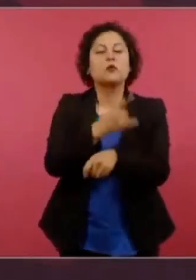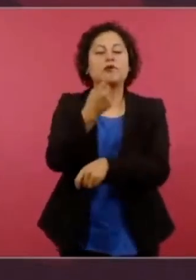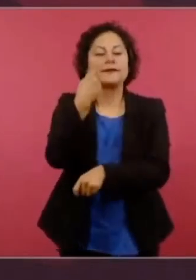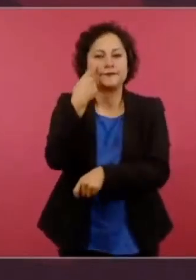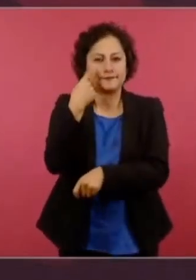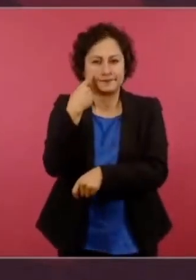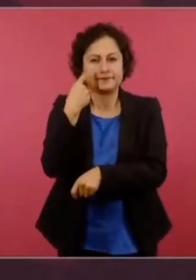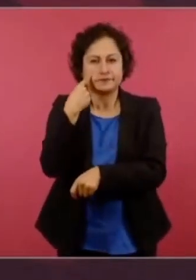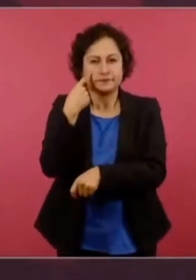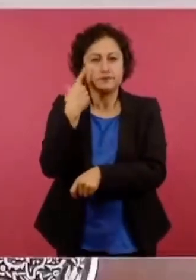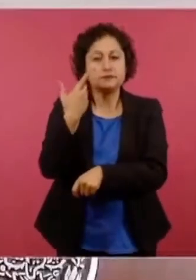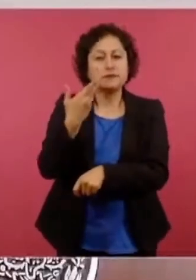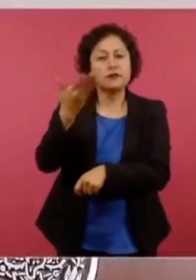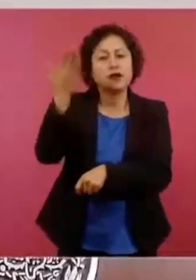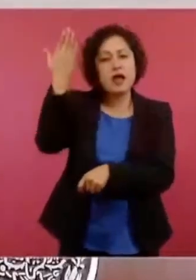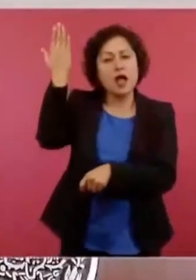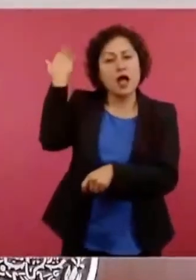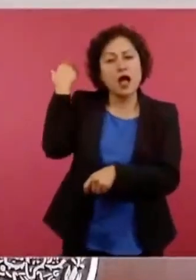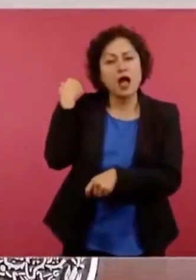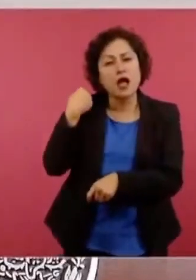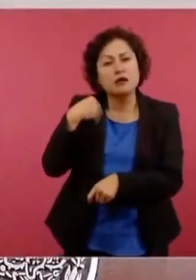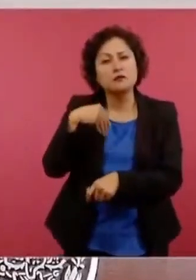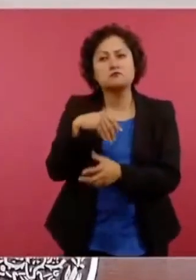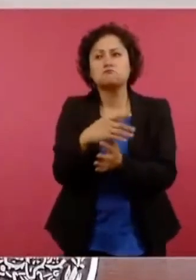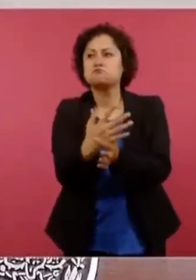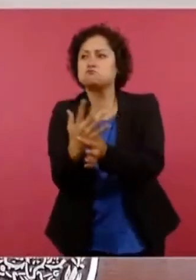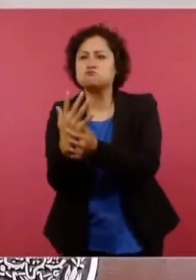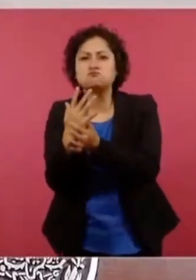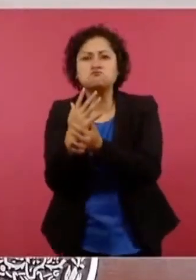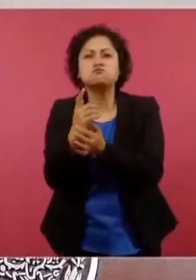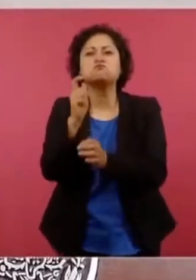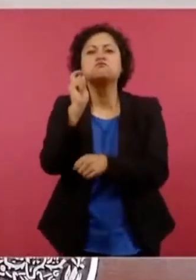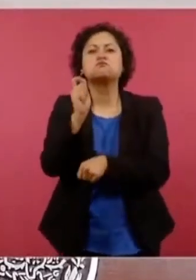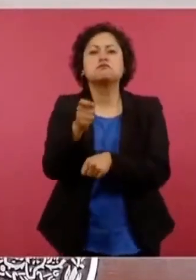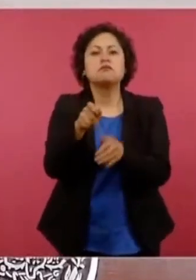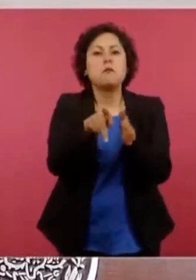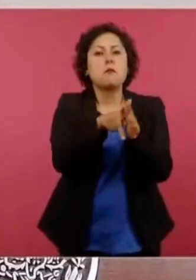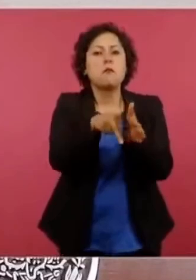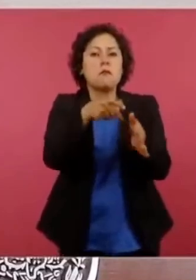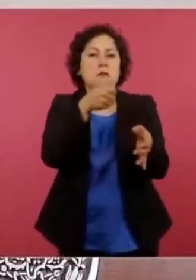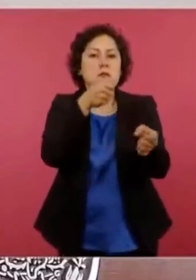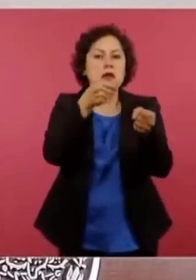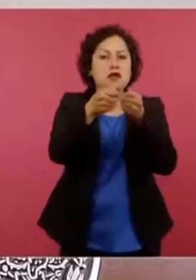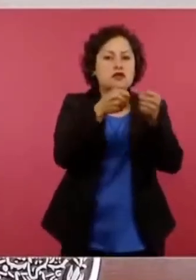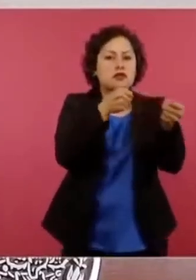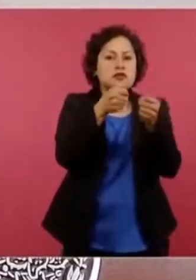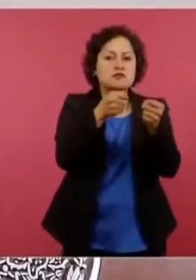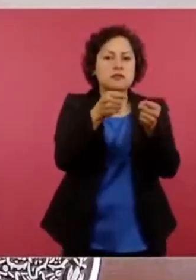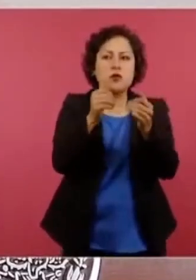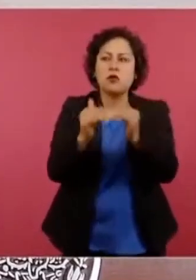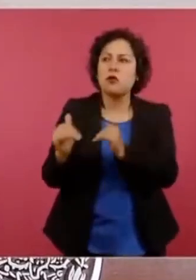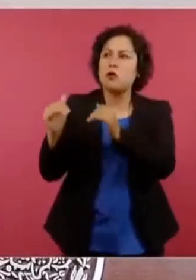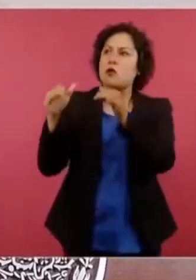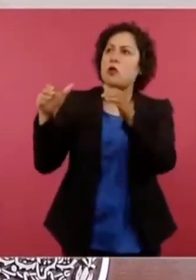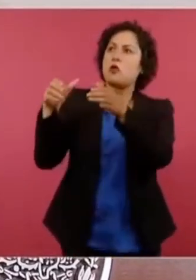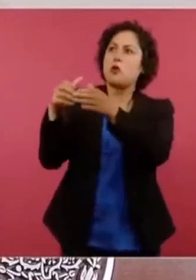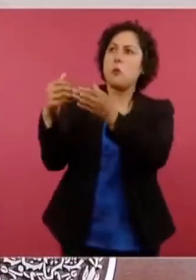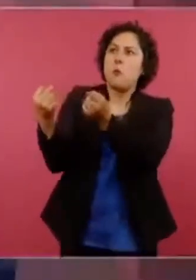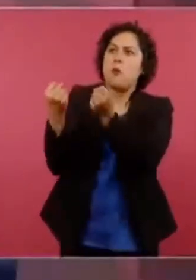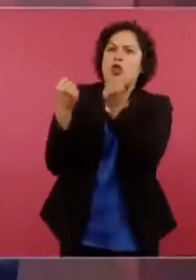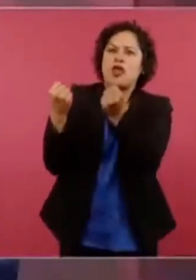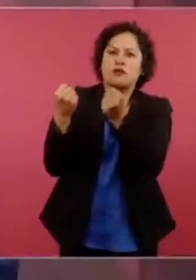lo más distante que se pueda del poder, pero pensando en el poder